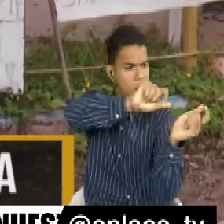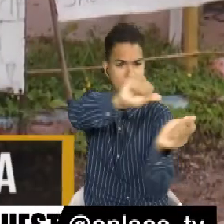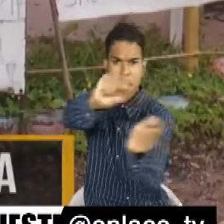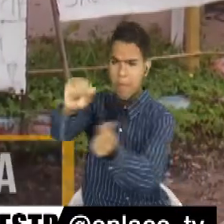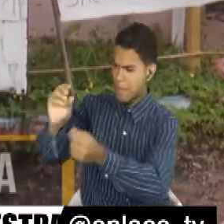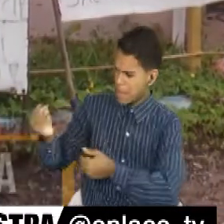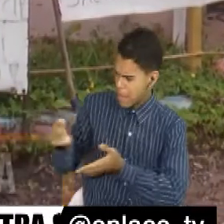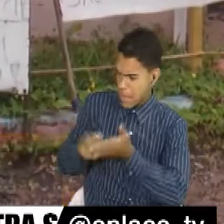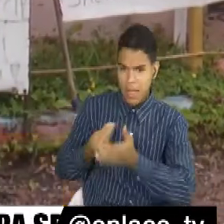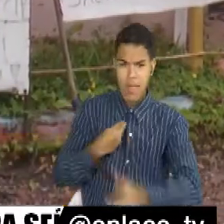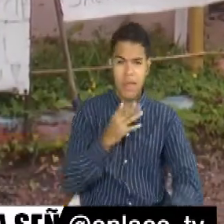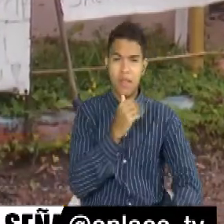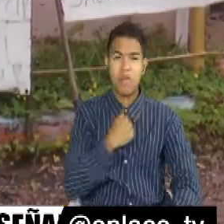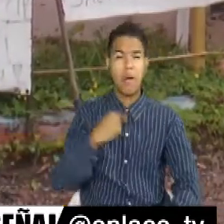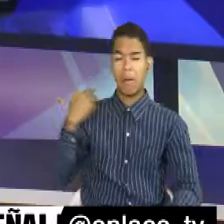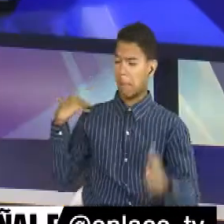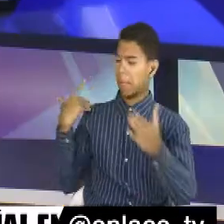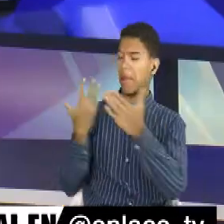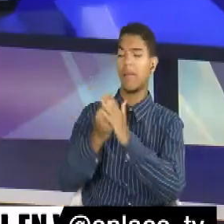Mota Engil a los trabajadores.